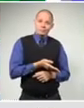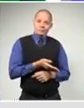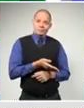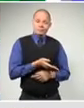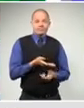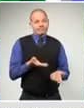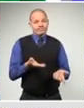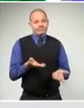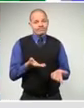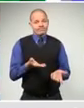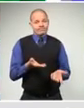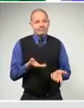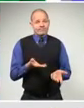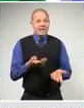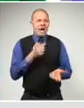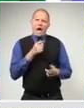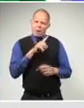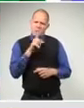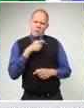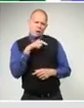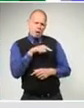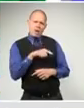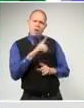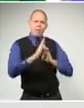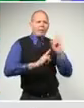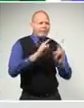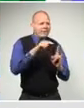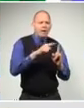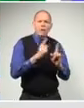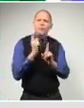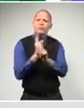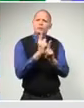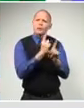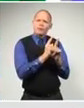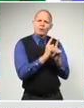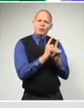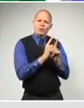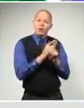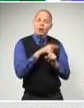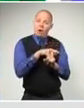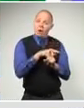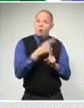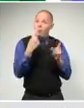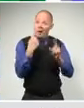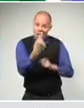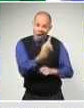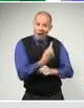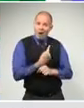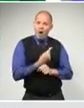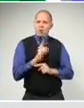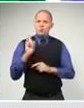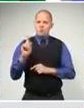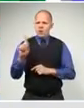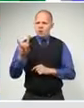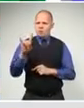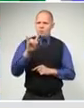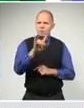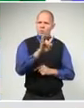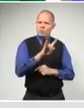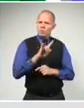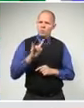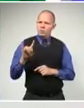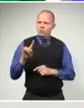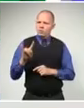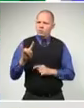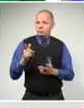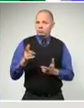promediando 9 contactos por cada lactante de los diagnosticados ayer. Se mantiene crítica estable, aunque ya